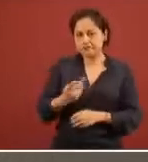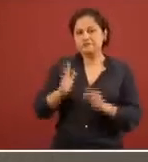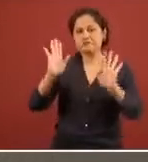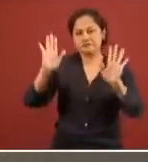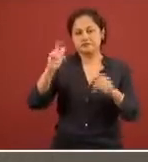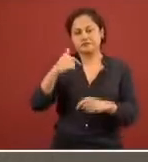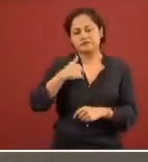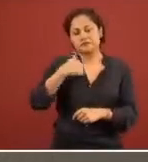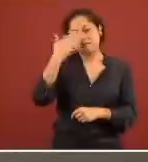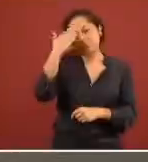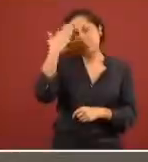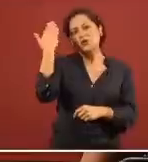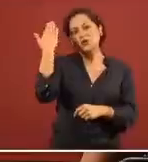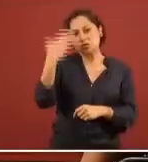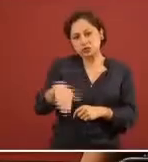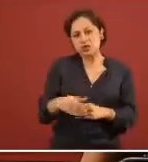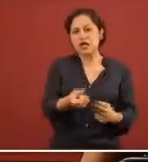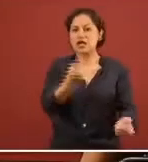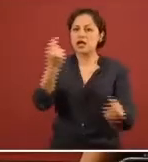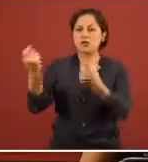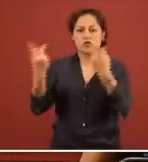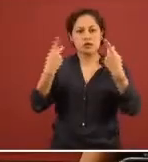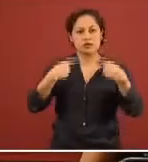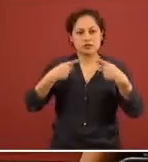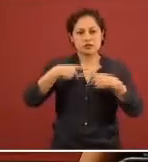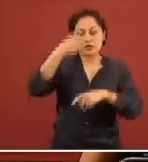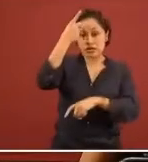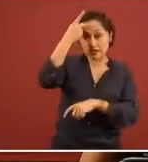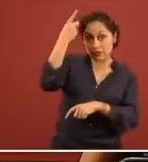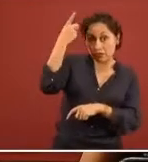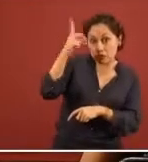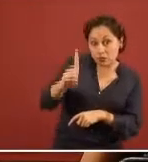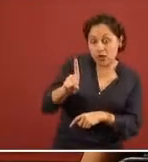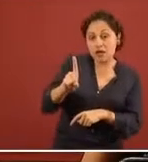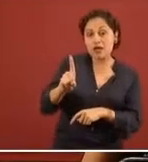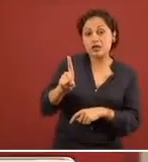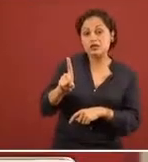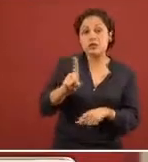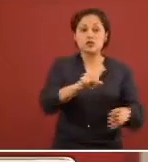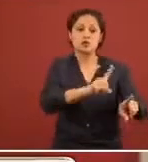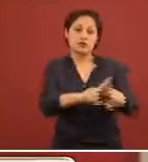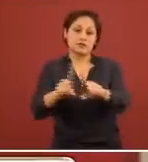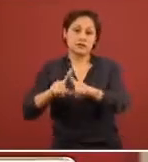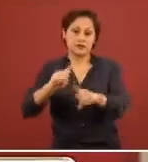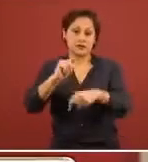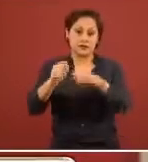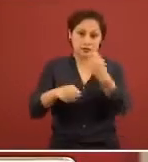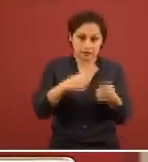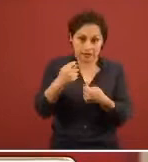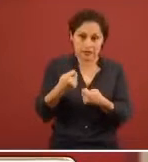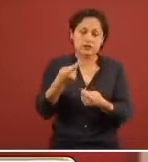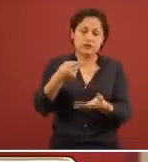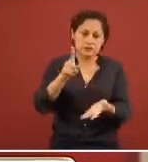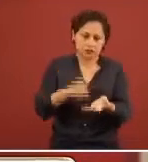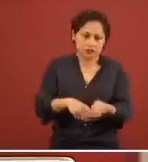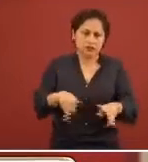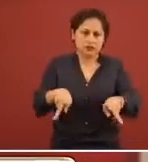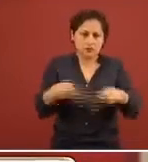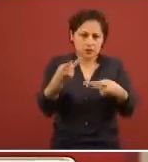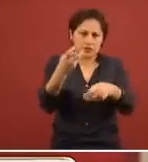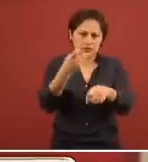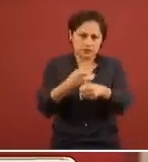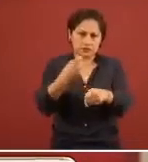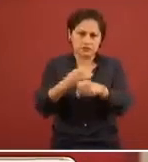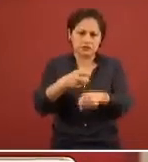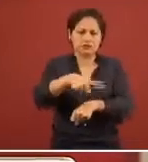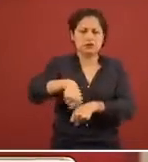que son propietarias o trabajadoras de las distintas expendios donde se comercializa cerveza que